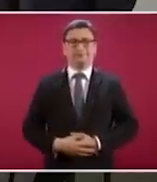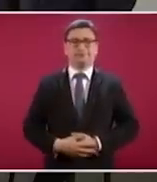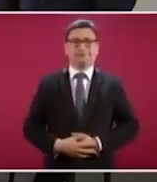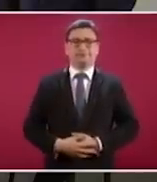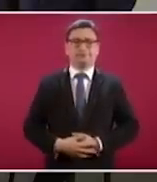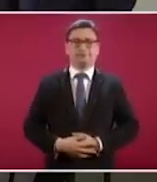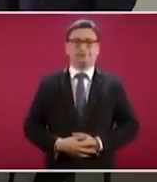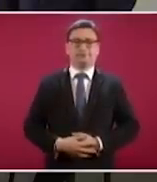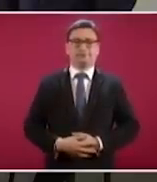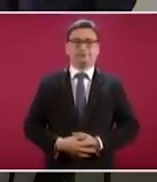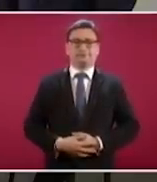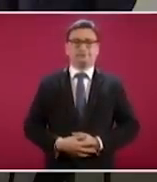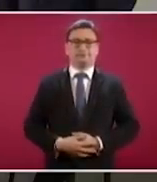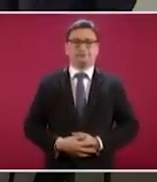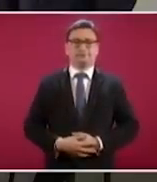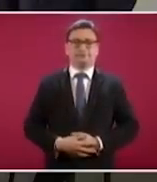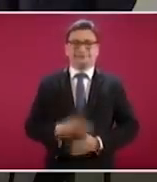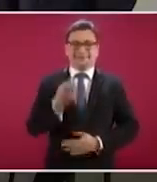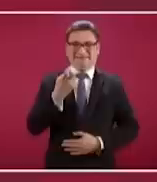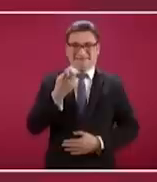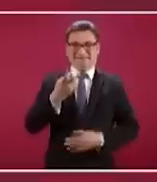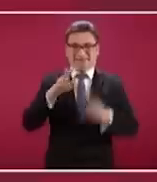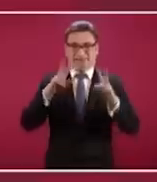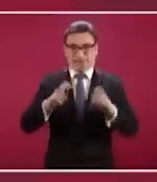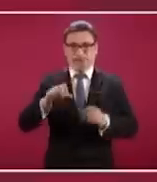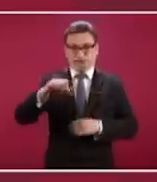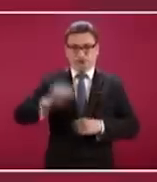Vamos a hablar de ese tema.